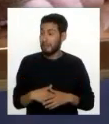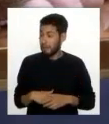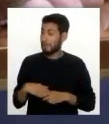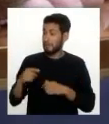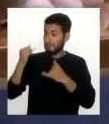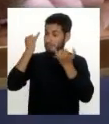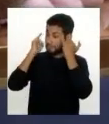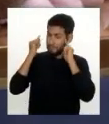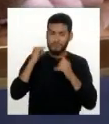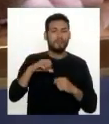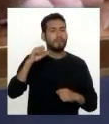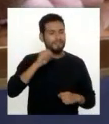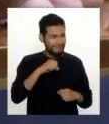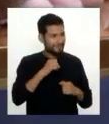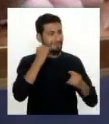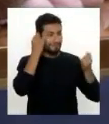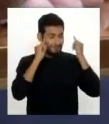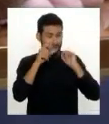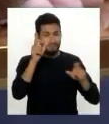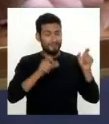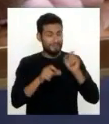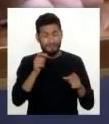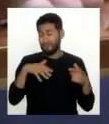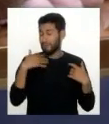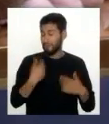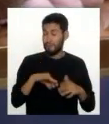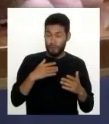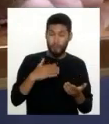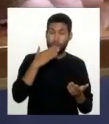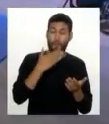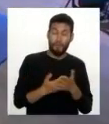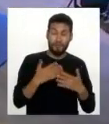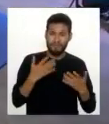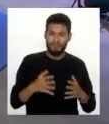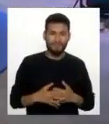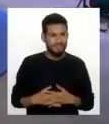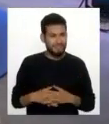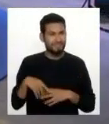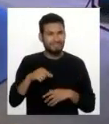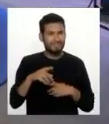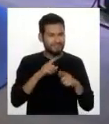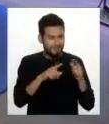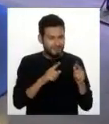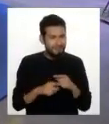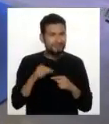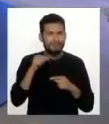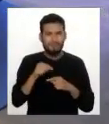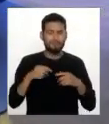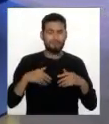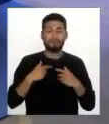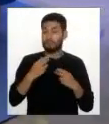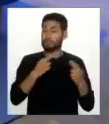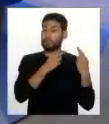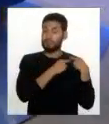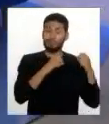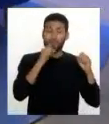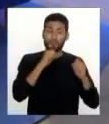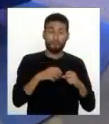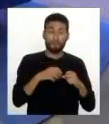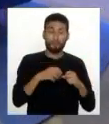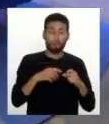la creatividad y sobre todo la creatividad de los peruanos es increíble. Entonces hay varios negocios de que se encargan de